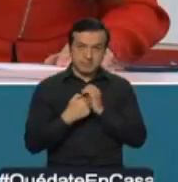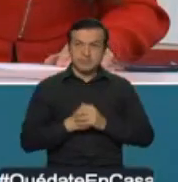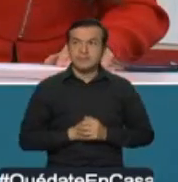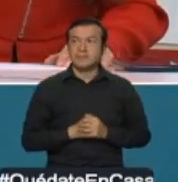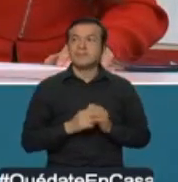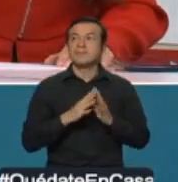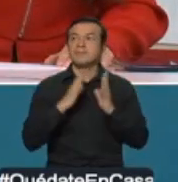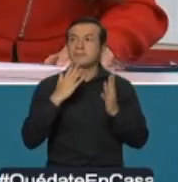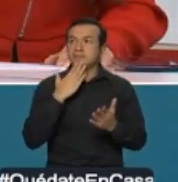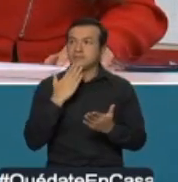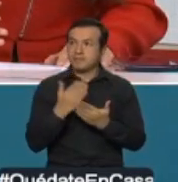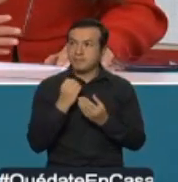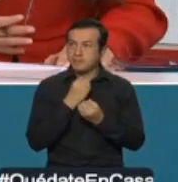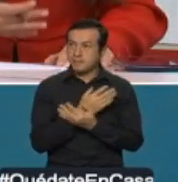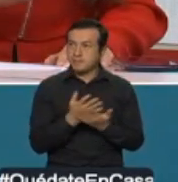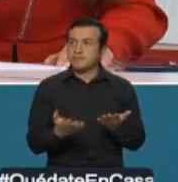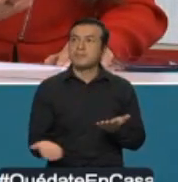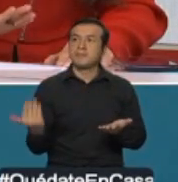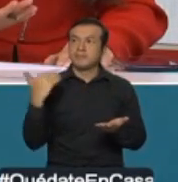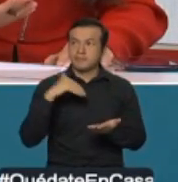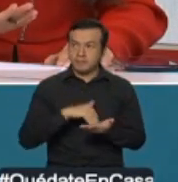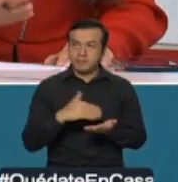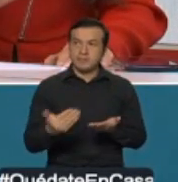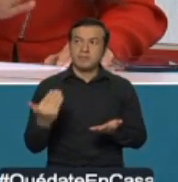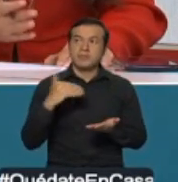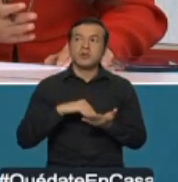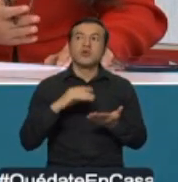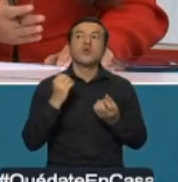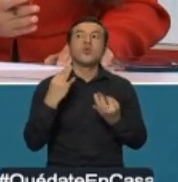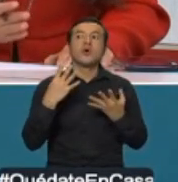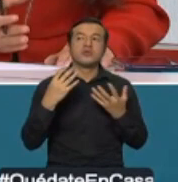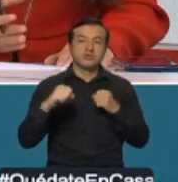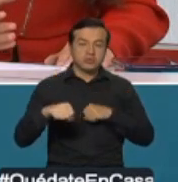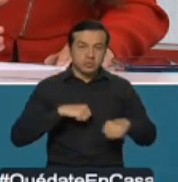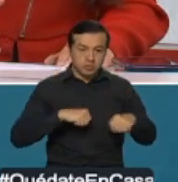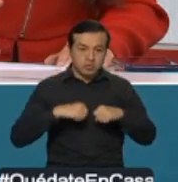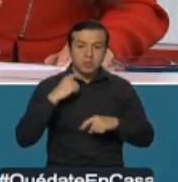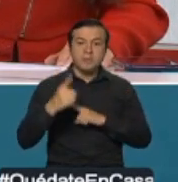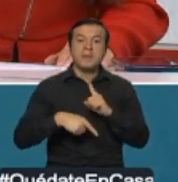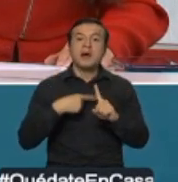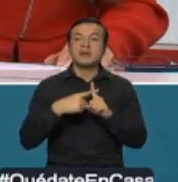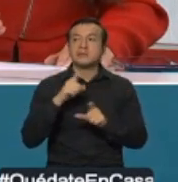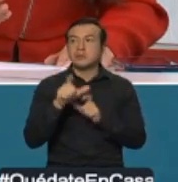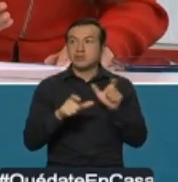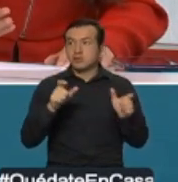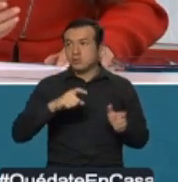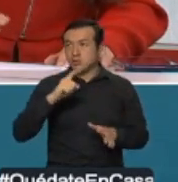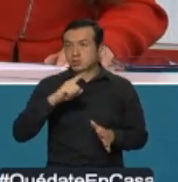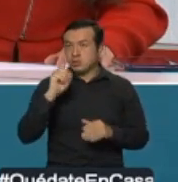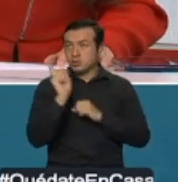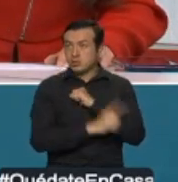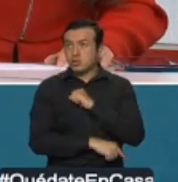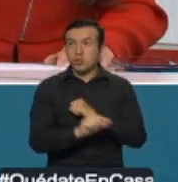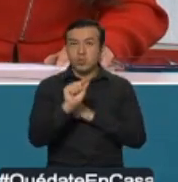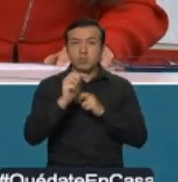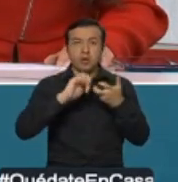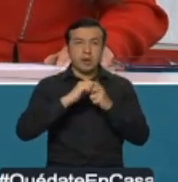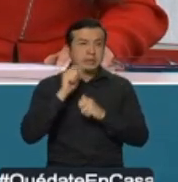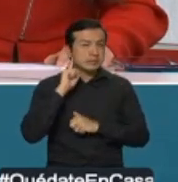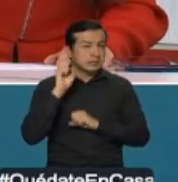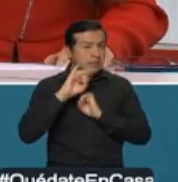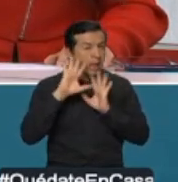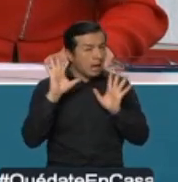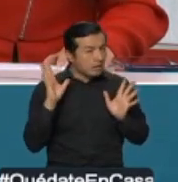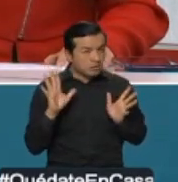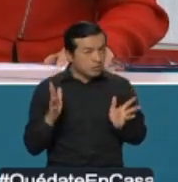muchas gracias por la información. Tal vez podríamos reiterar el número de operativos y también de las personas sancionadas debido a que tuvimos un problema con la